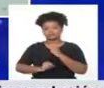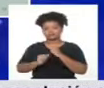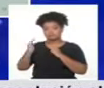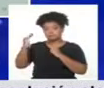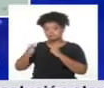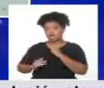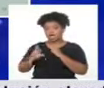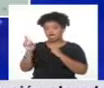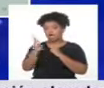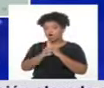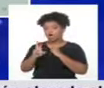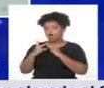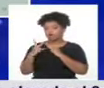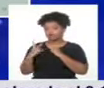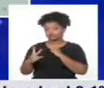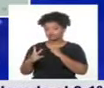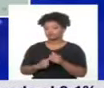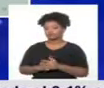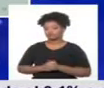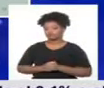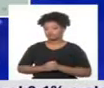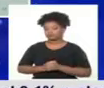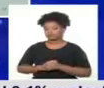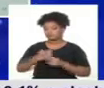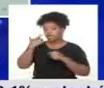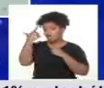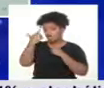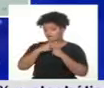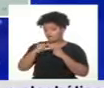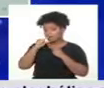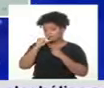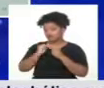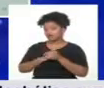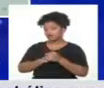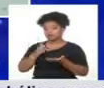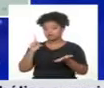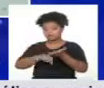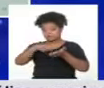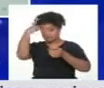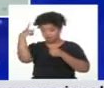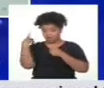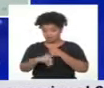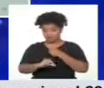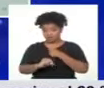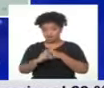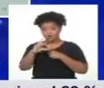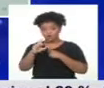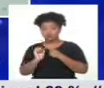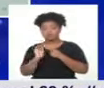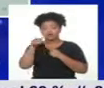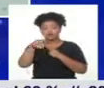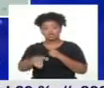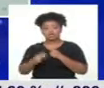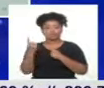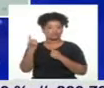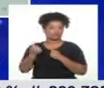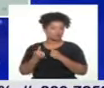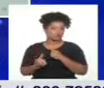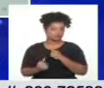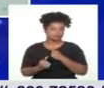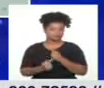con 2, Abreu, Palmira y Cumanayagua con 1 cada uno.